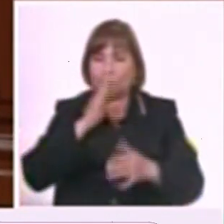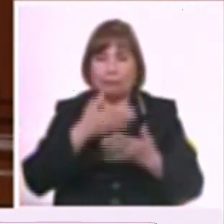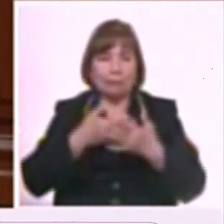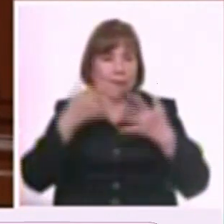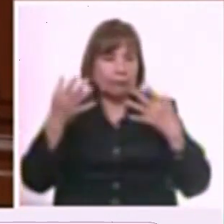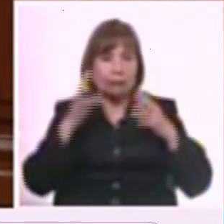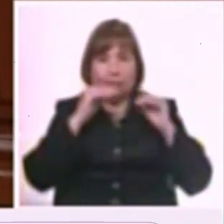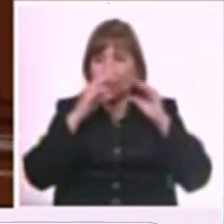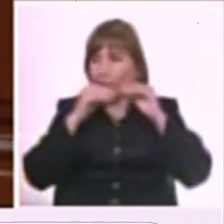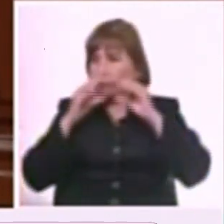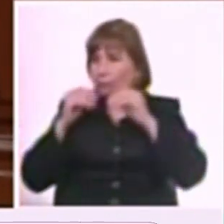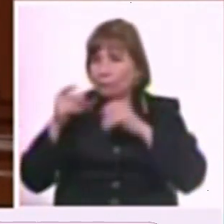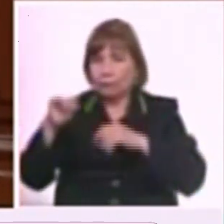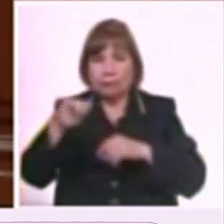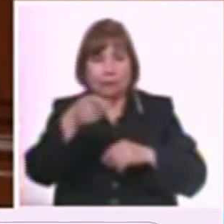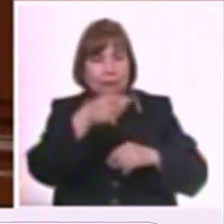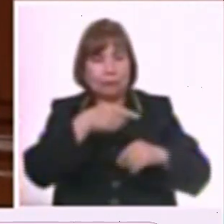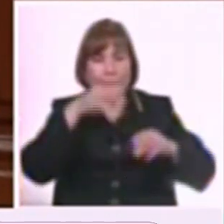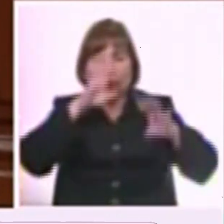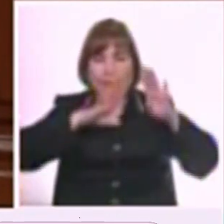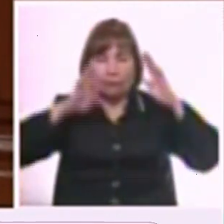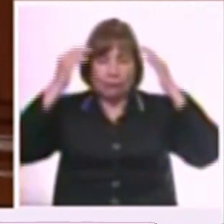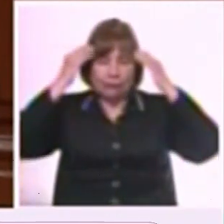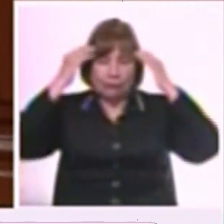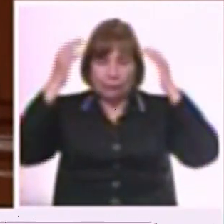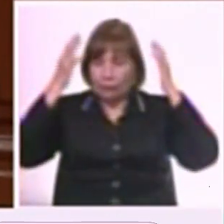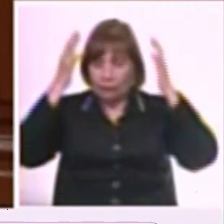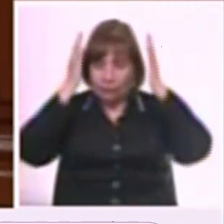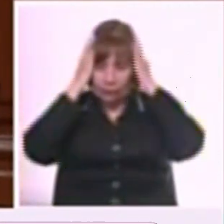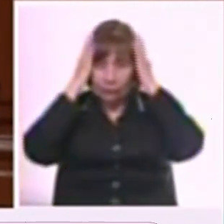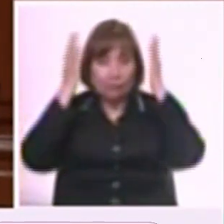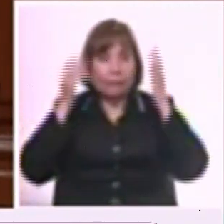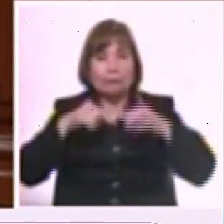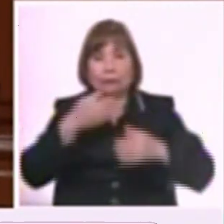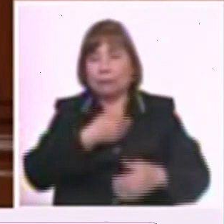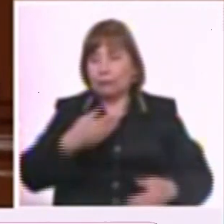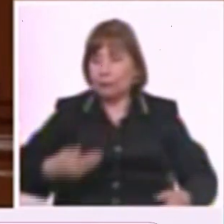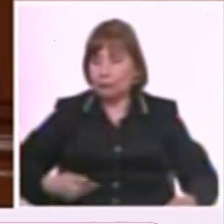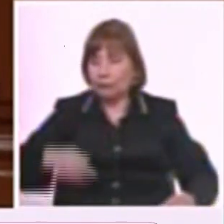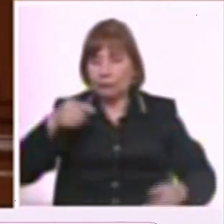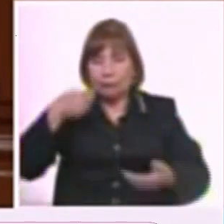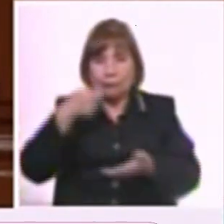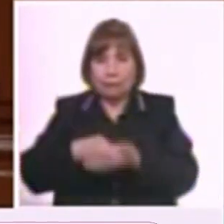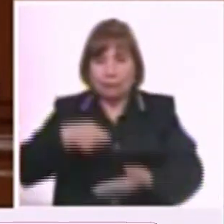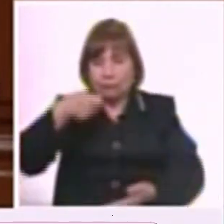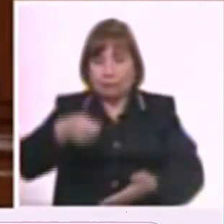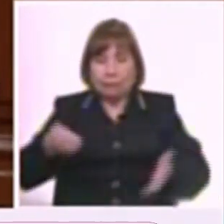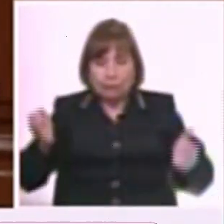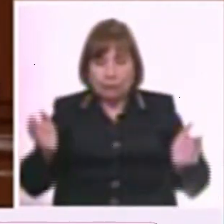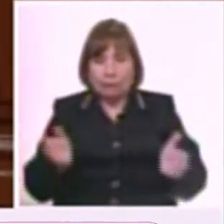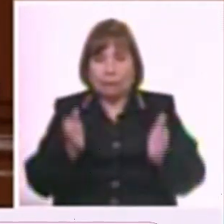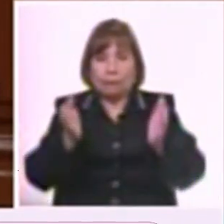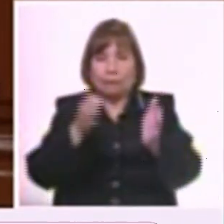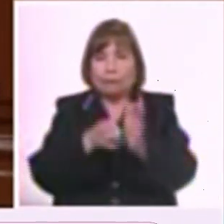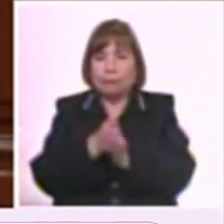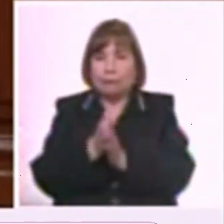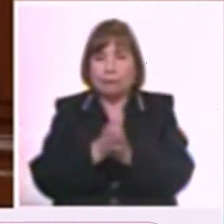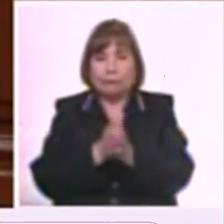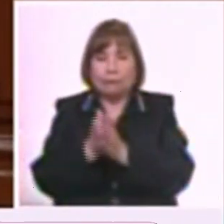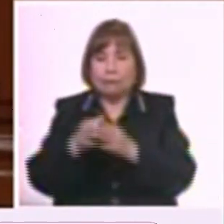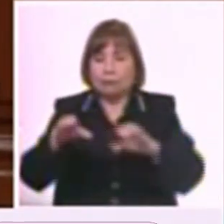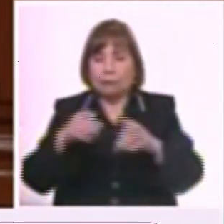educativa con el fin de dotar a los estudiantes de educación básica de ambientes de calidad. Al término del año